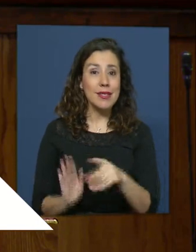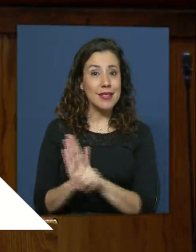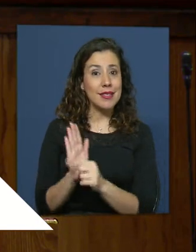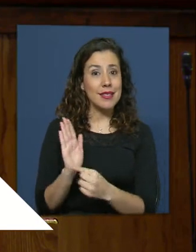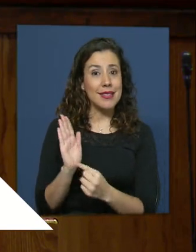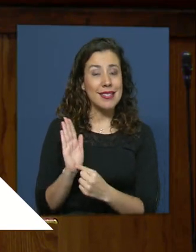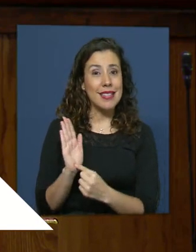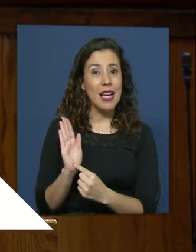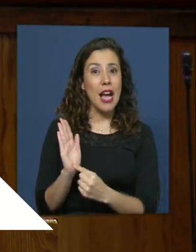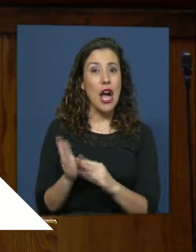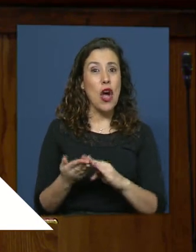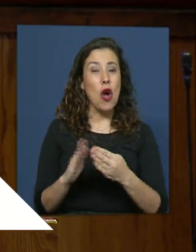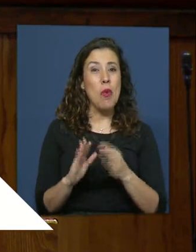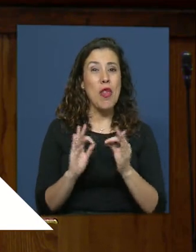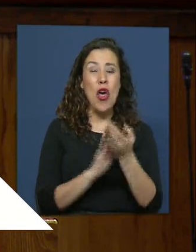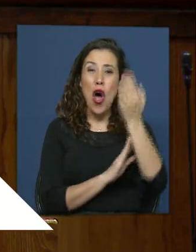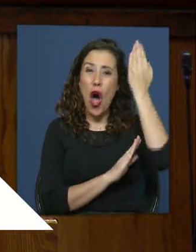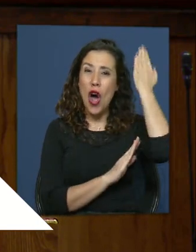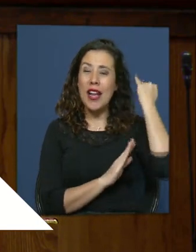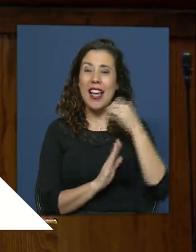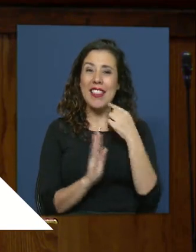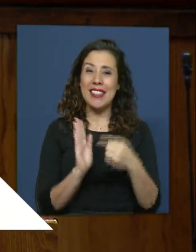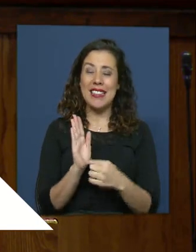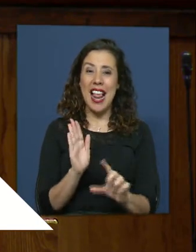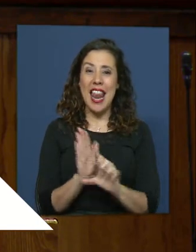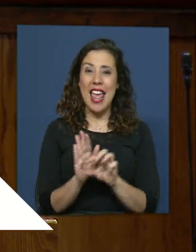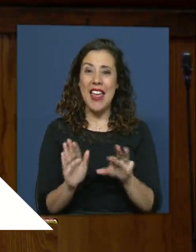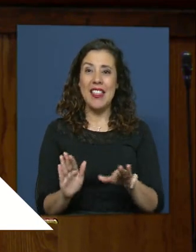legislación sobre los pueblos originarios contenida en la Ley